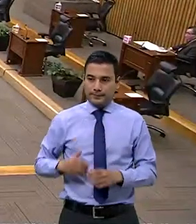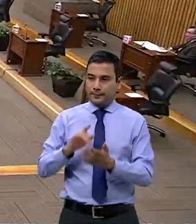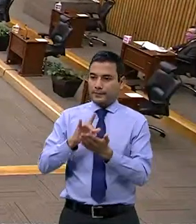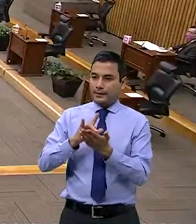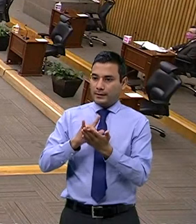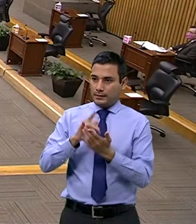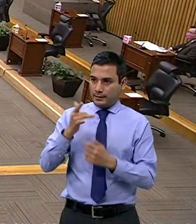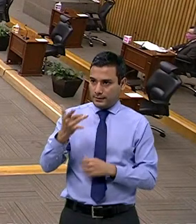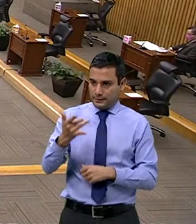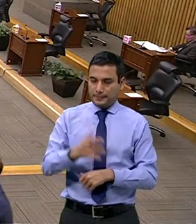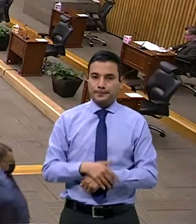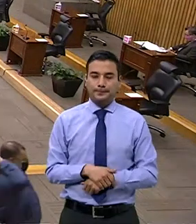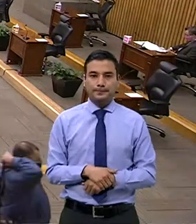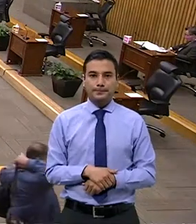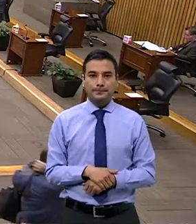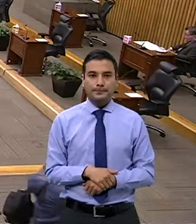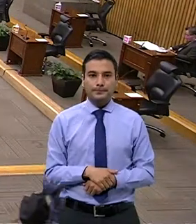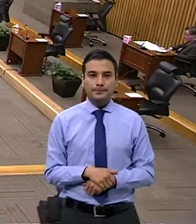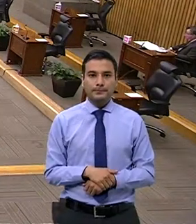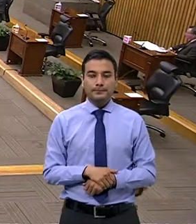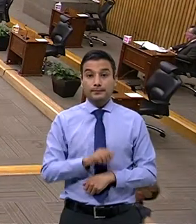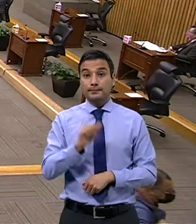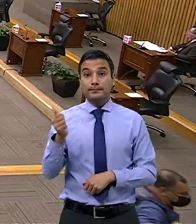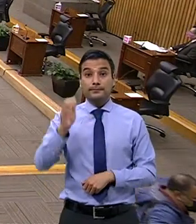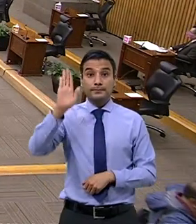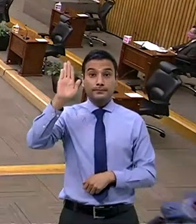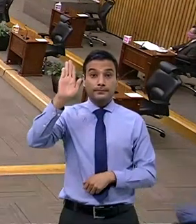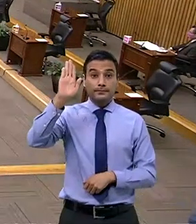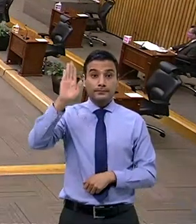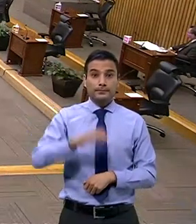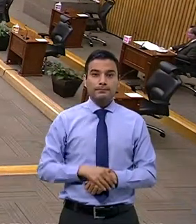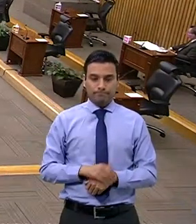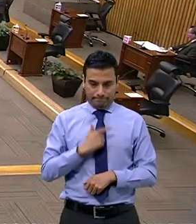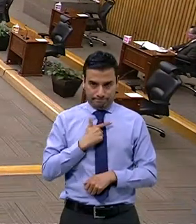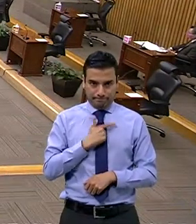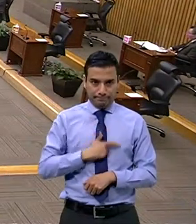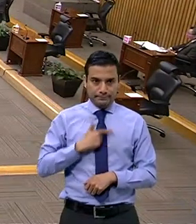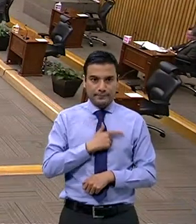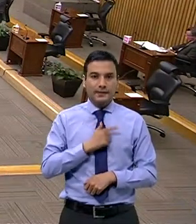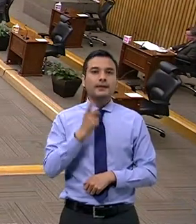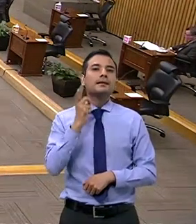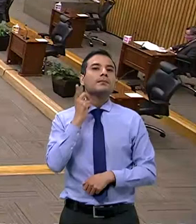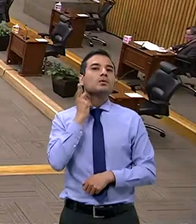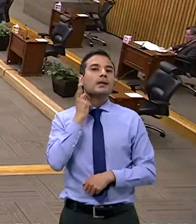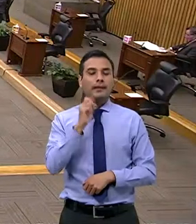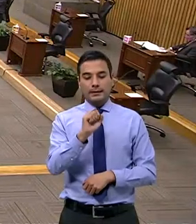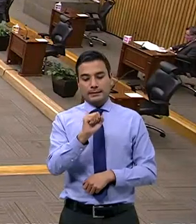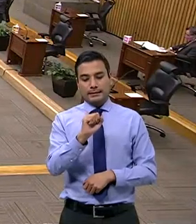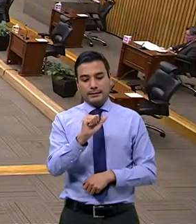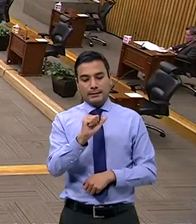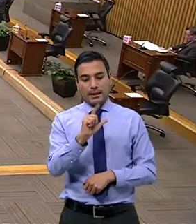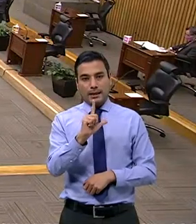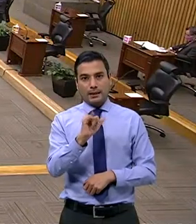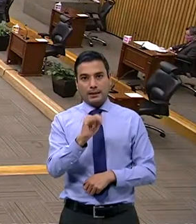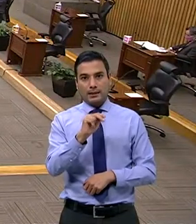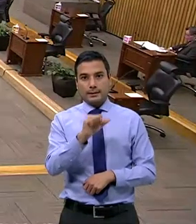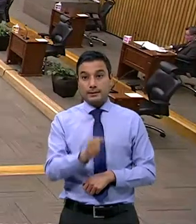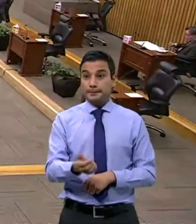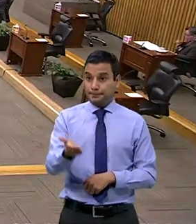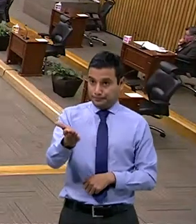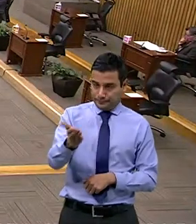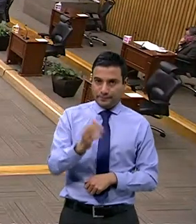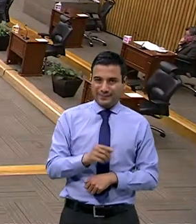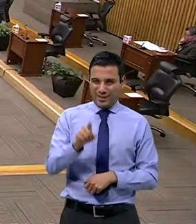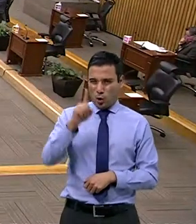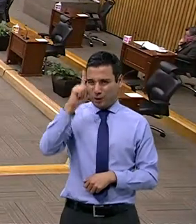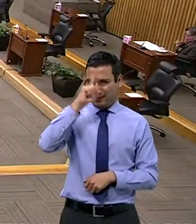representante y alguien más desea intervenir con mucho gusto la diputada ruth salinas tiene la palabra la consejera